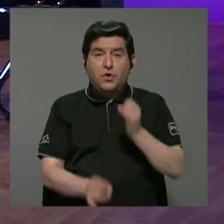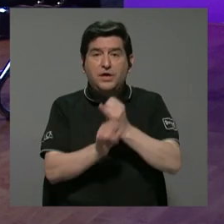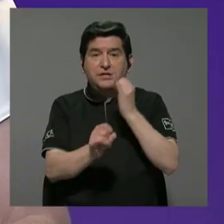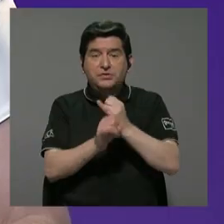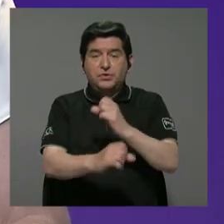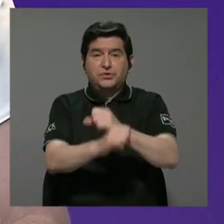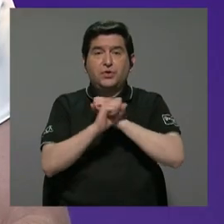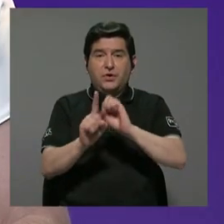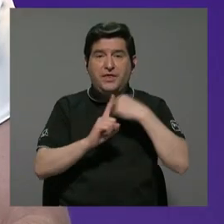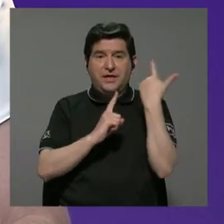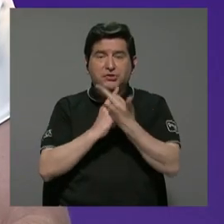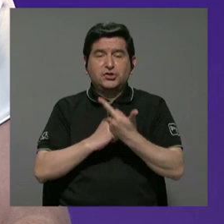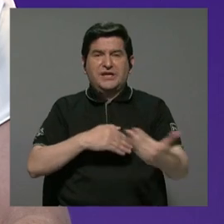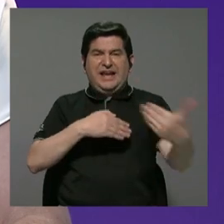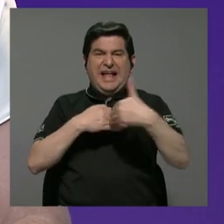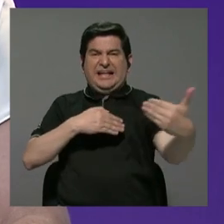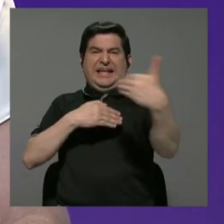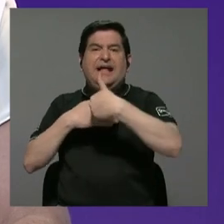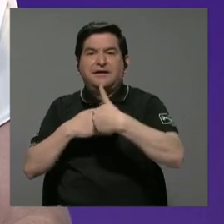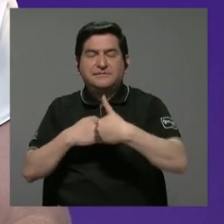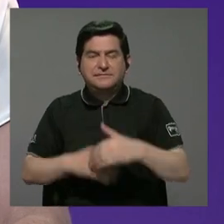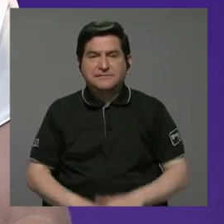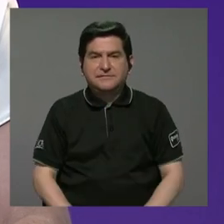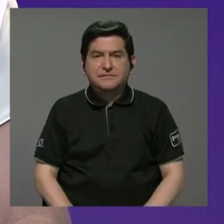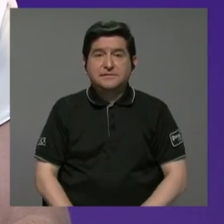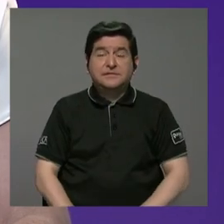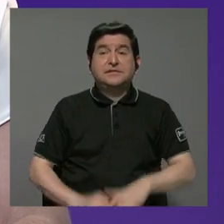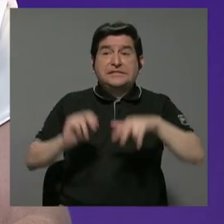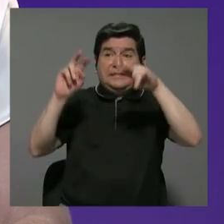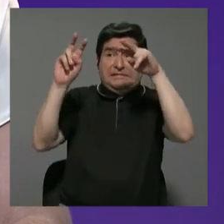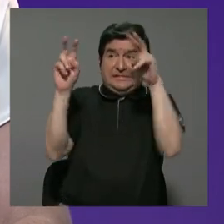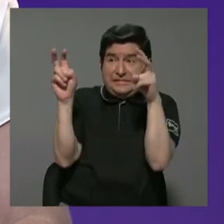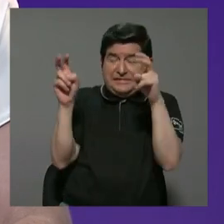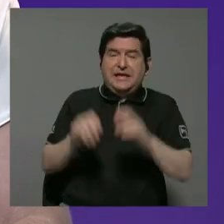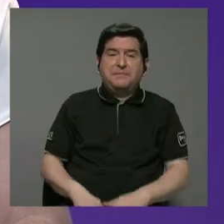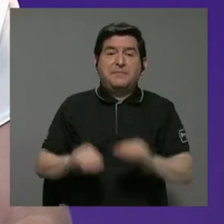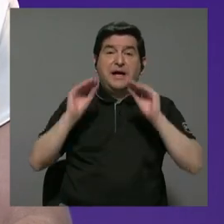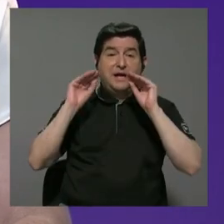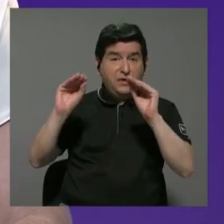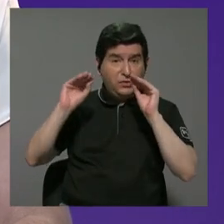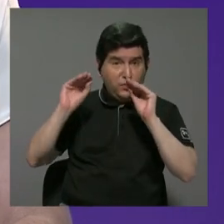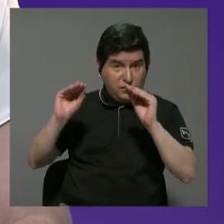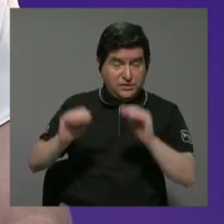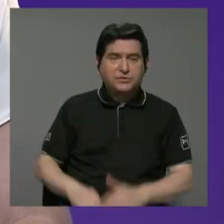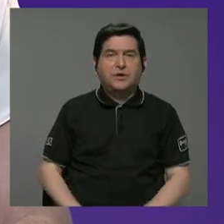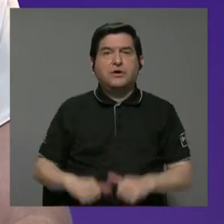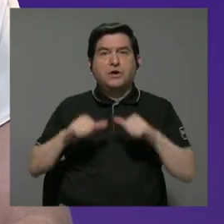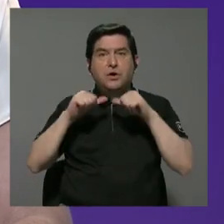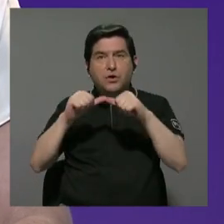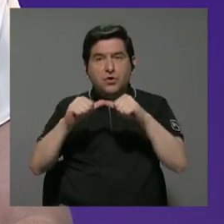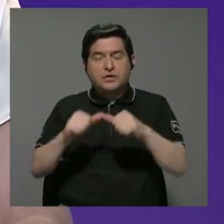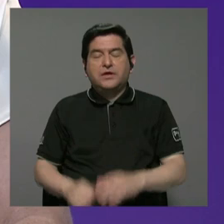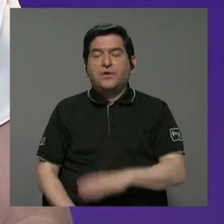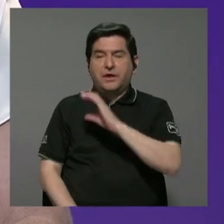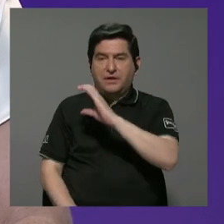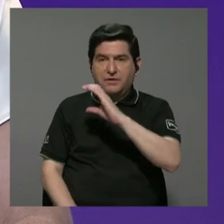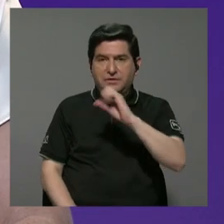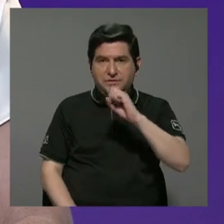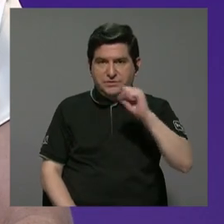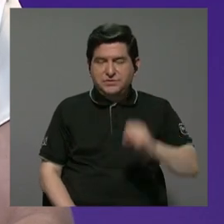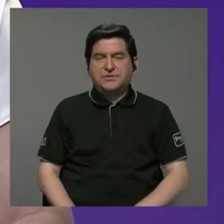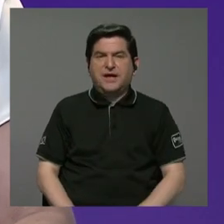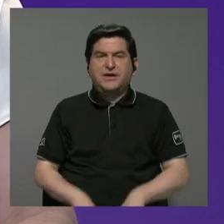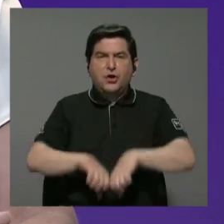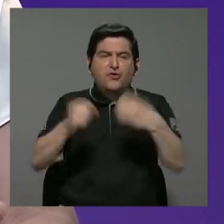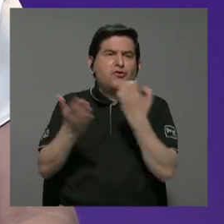de seguridad social de este país. O sea, viene todo el tema de educación, seguimos con los temas de la caja, que está quebrado, que no